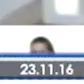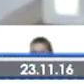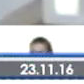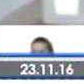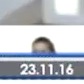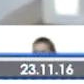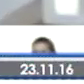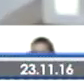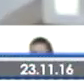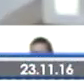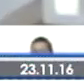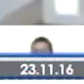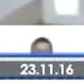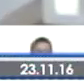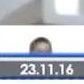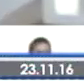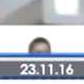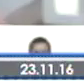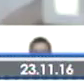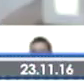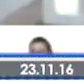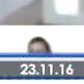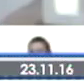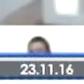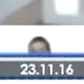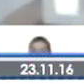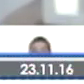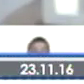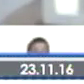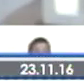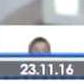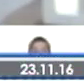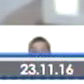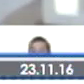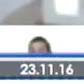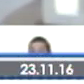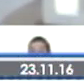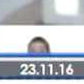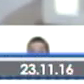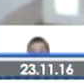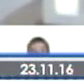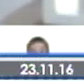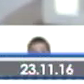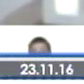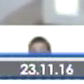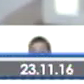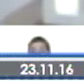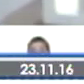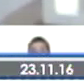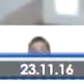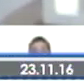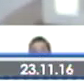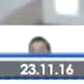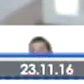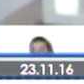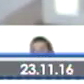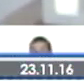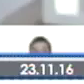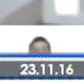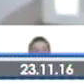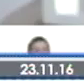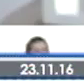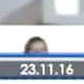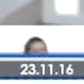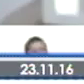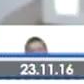oportunidad y ofreció al pueblo venezolano, en este caso en cada uno de los rincones de la patria, y en el caso de los factores políticos en la Asamblea Nacional, en su mensaje anual, hizo el llamado